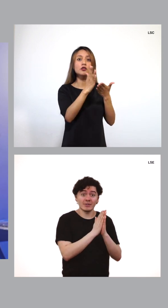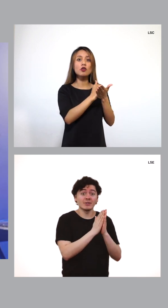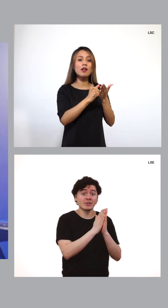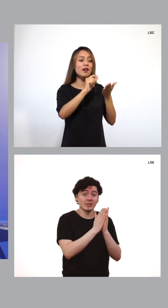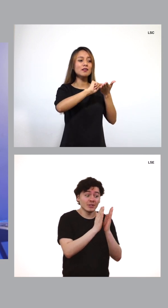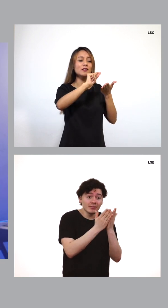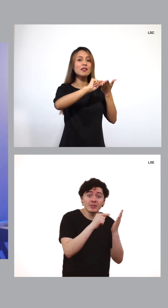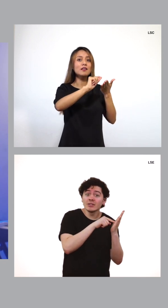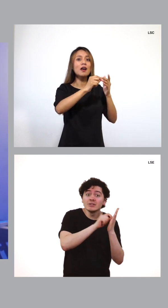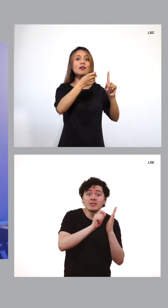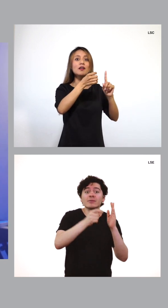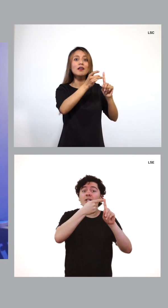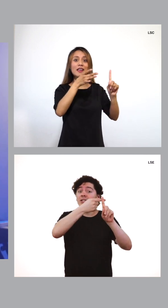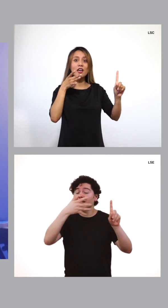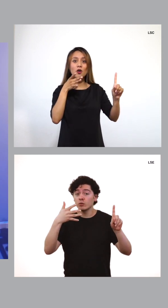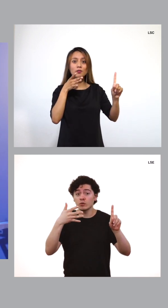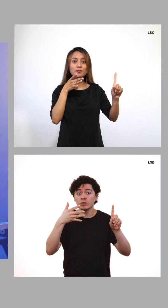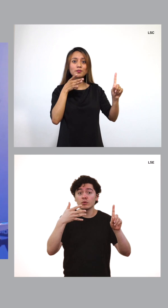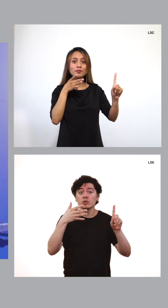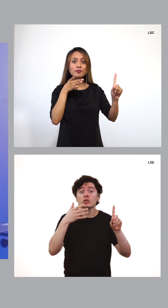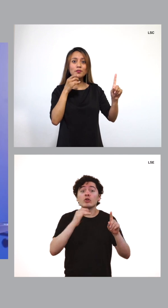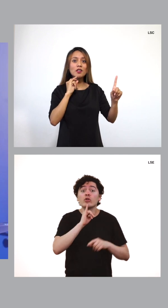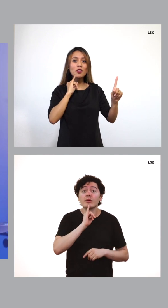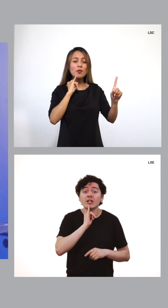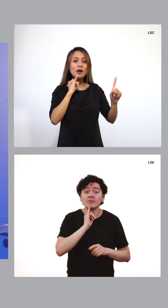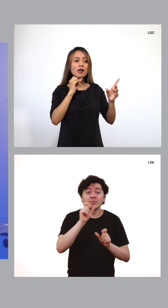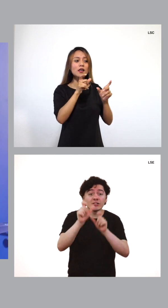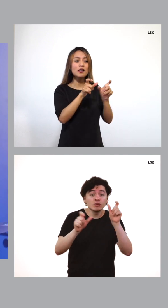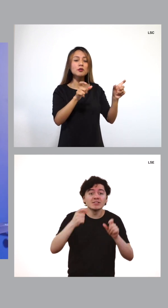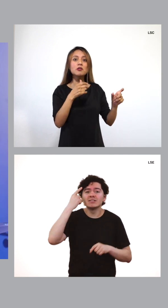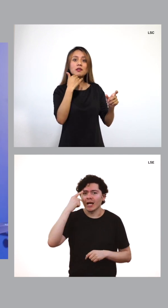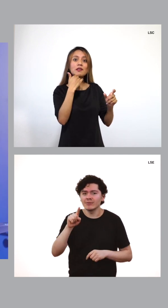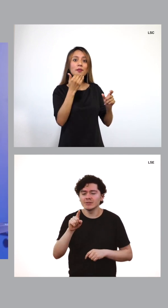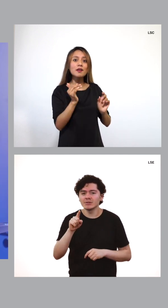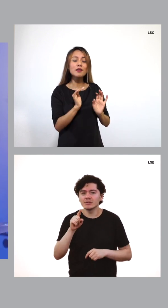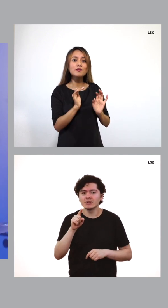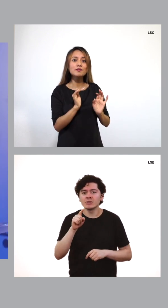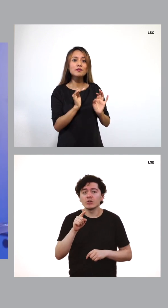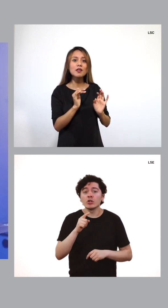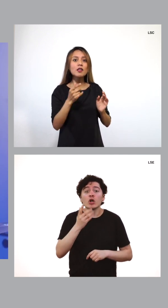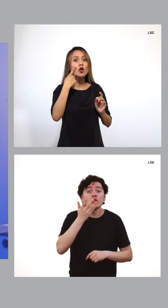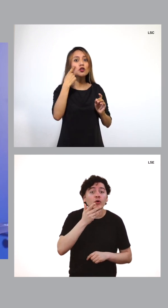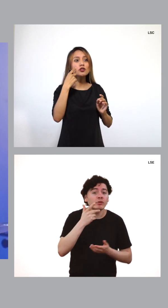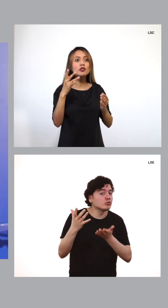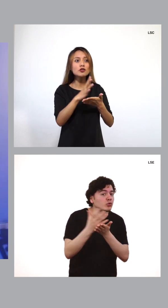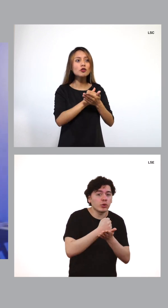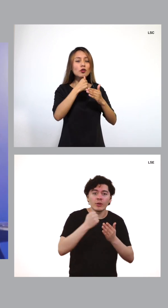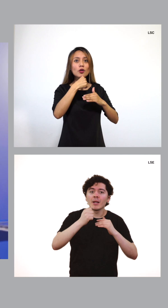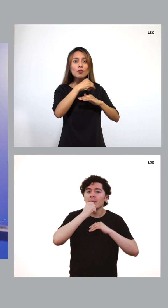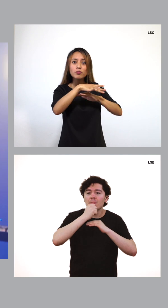lengua vehicular de las personas, un idioma que hablaba todo el mundo, un idioma que era conocido por todo el Mediterráneo, pero esta